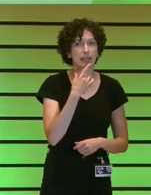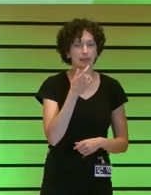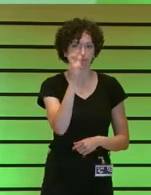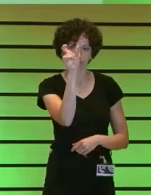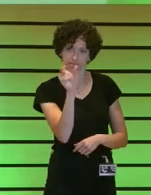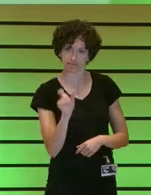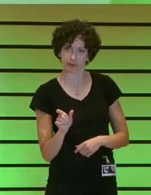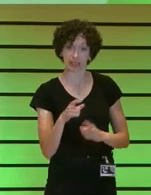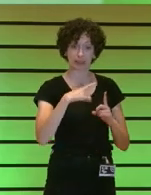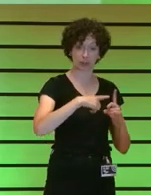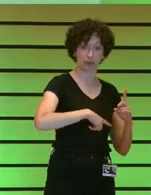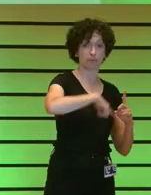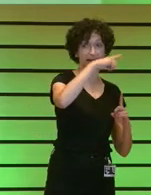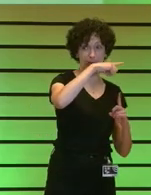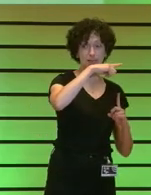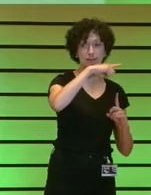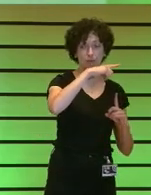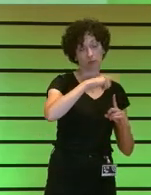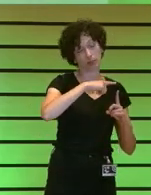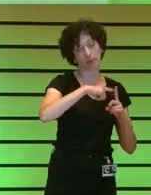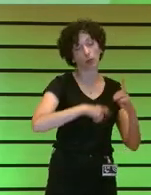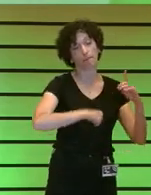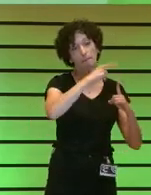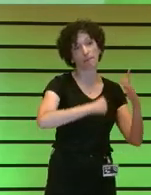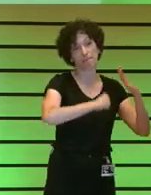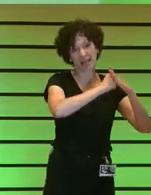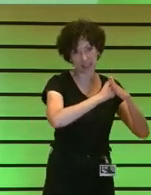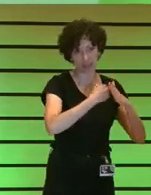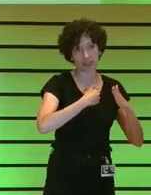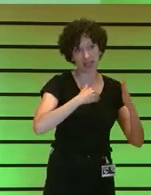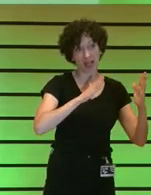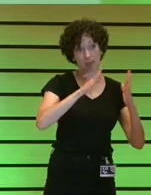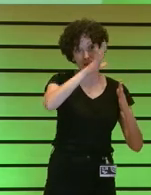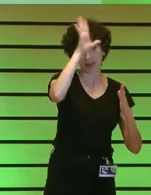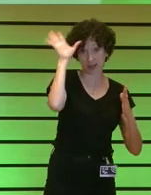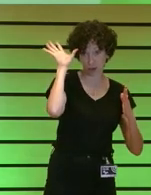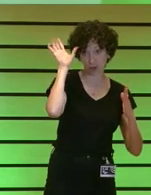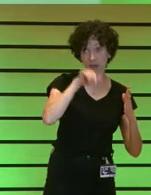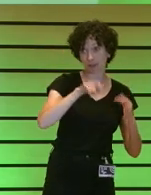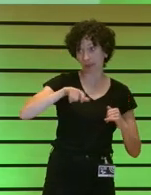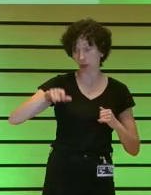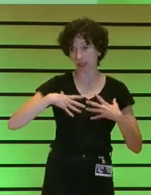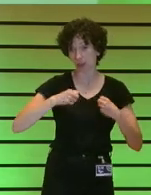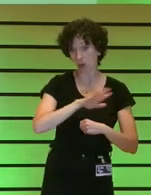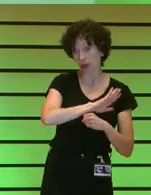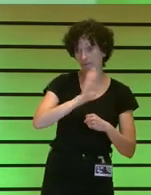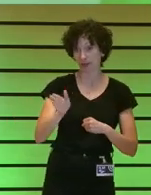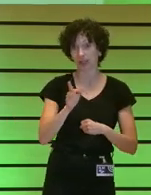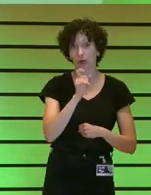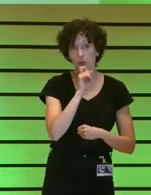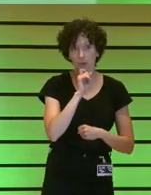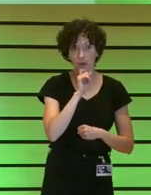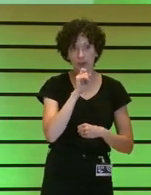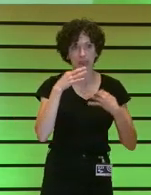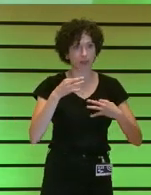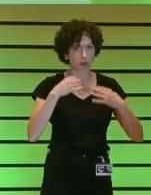cómo los incrementos de temperatura los picos de temperatura no las olas de calor diagnosticadas afectan en la salud de las personas Pues nos llevamos las manos